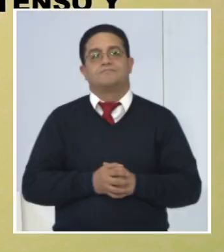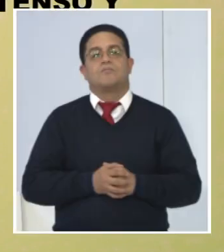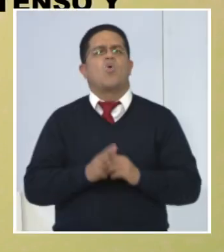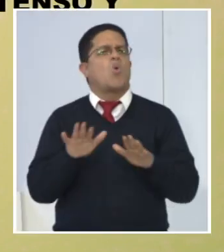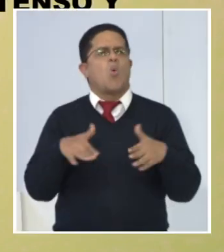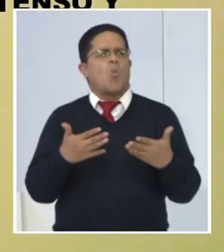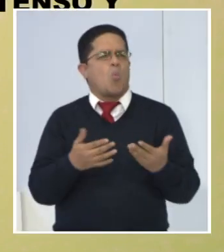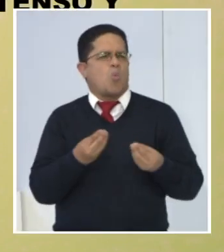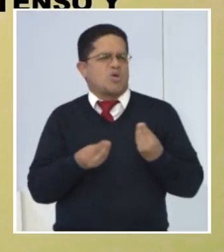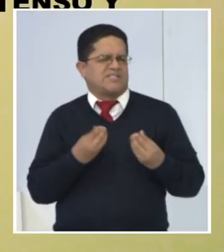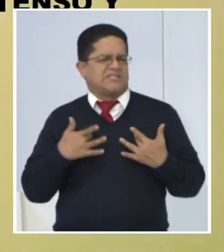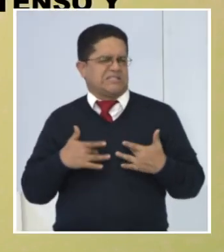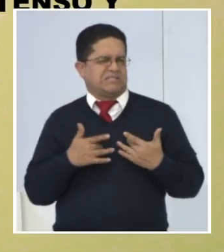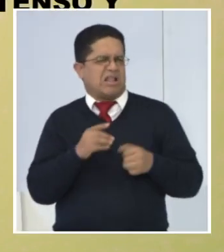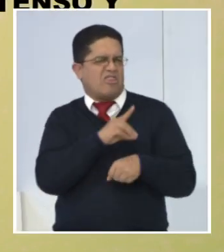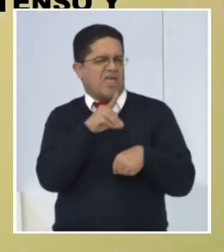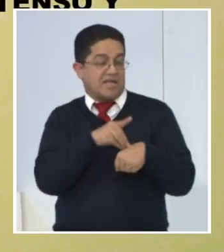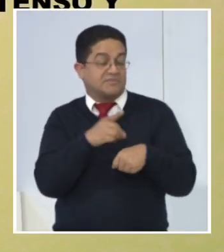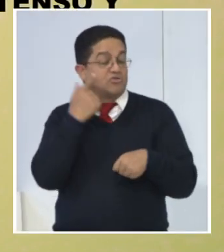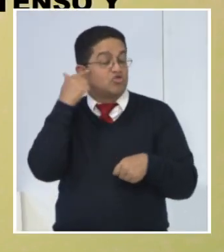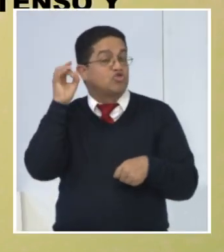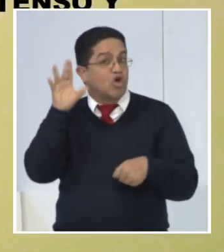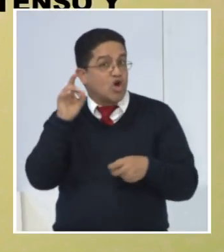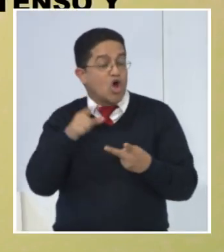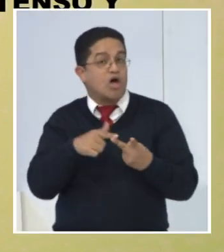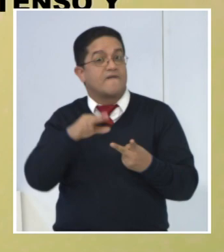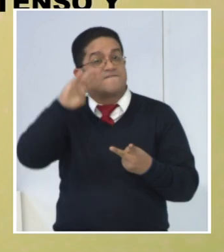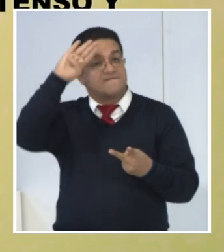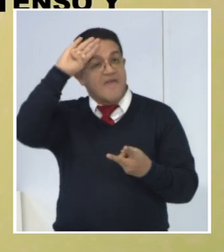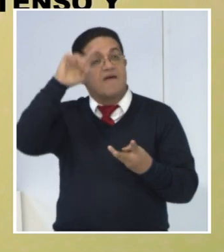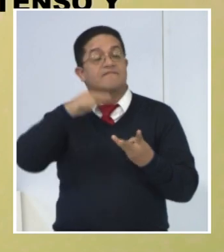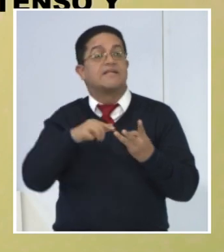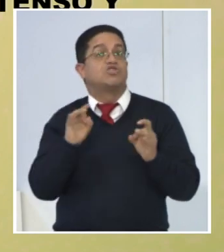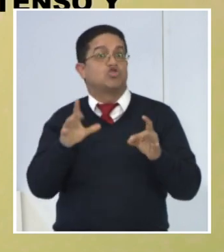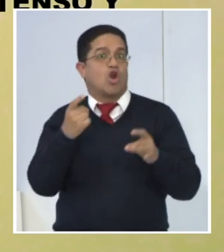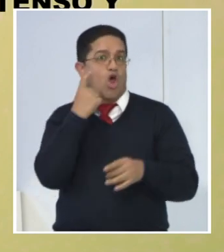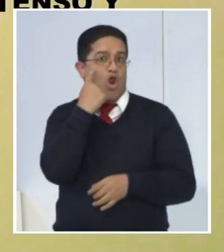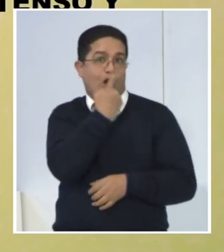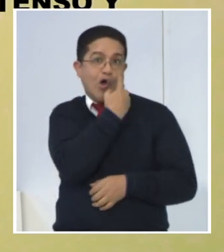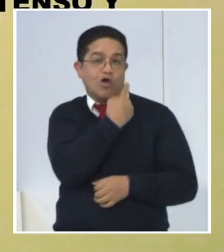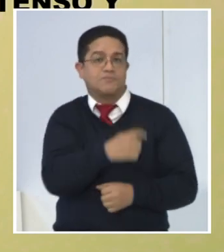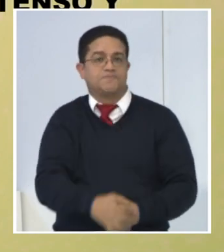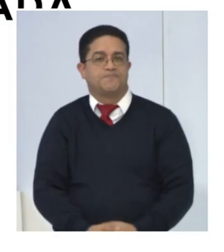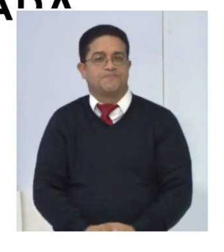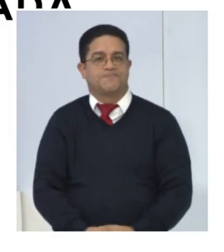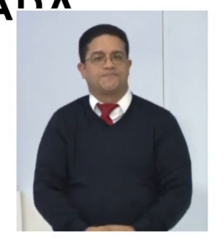incluyen fiebre alta, dolor de cabeza intenso y dolor en los ojos.